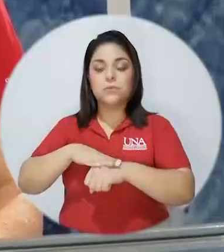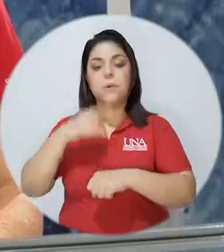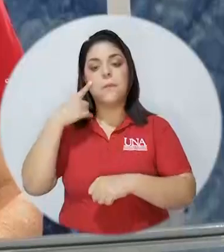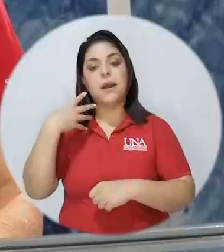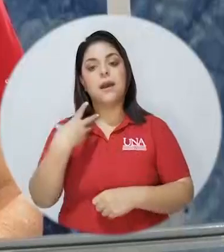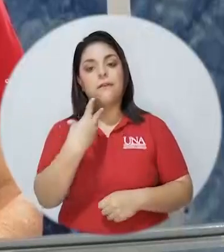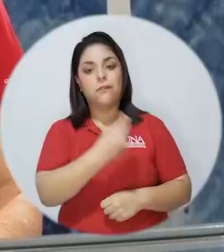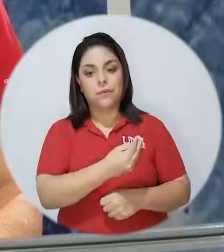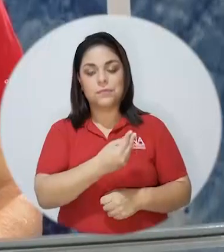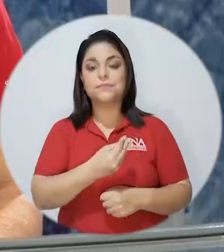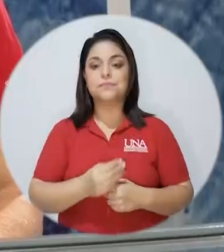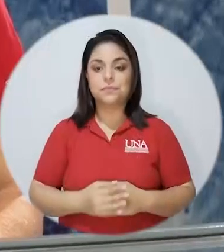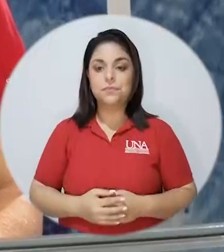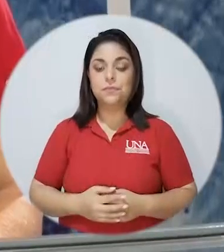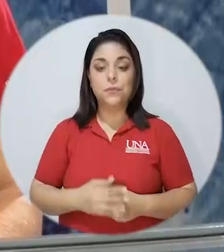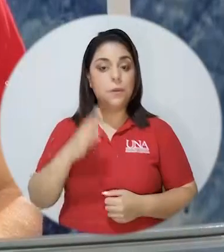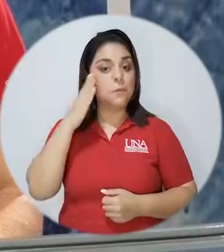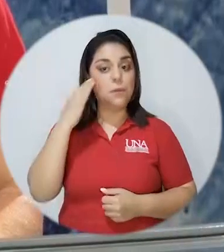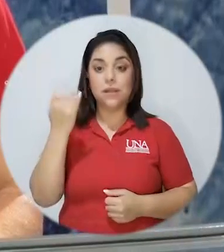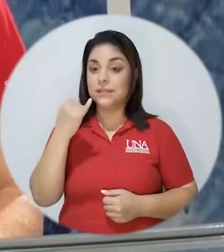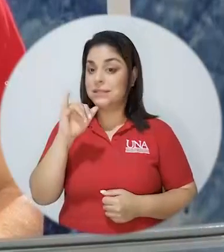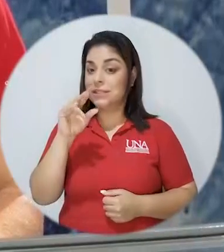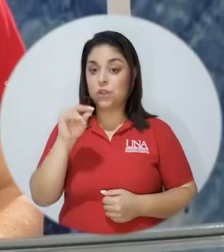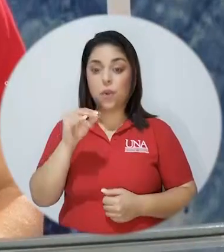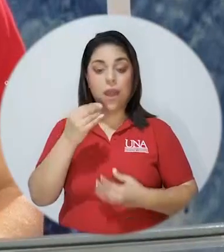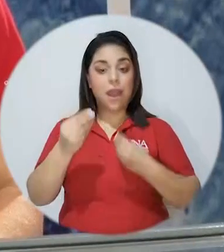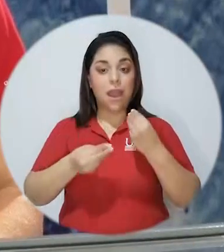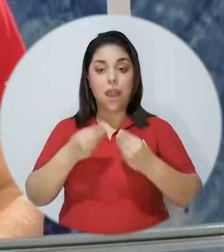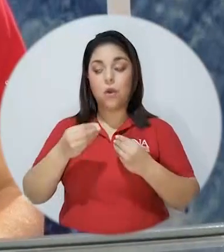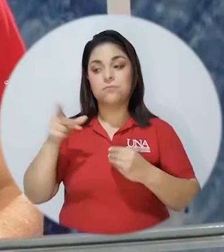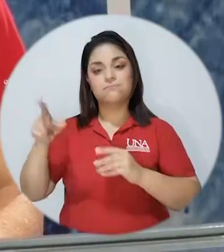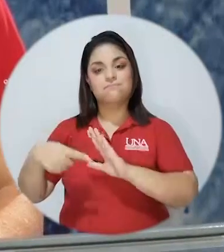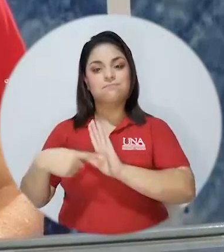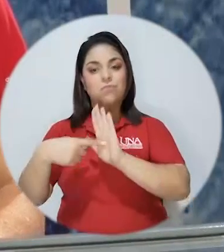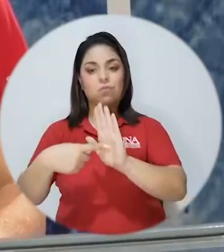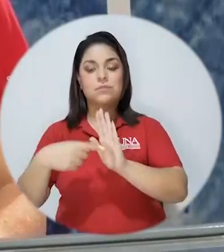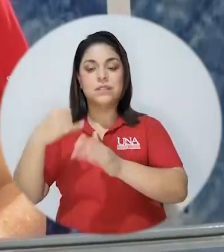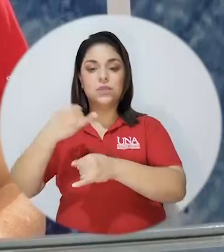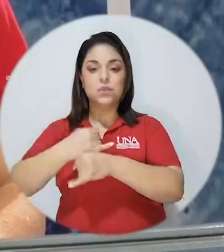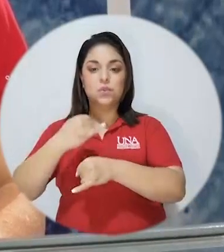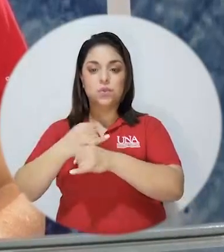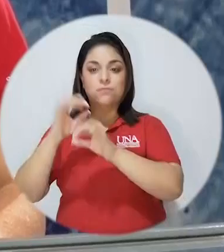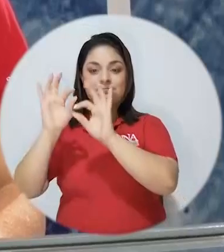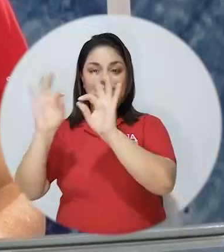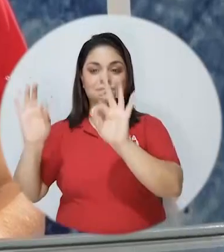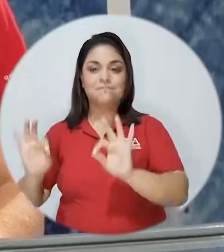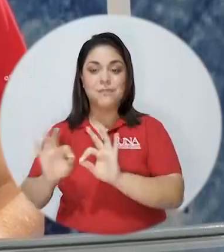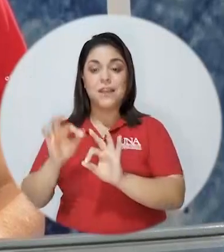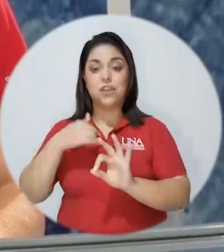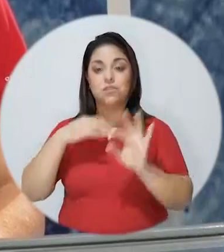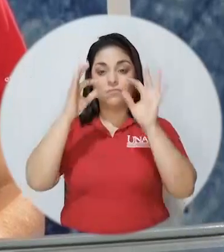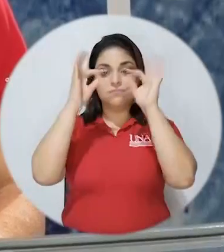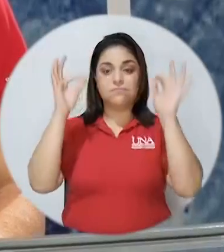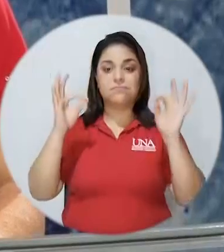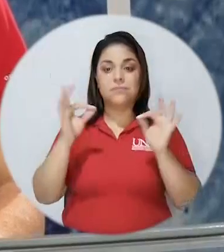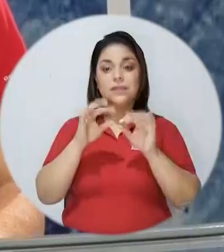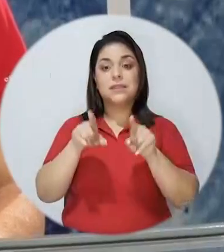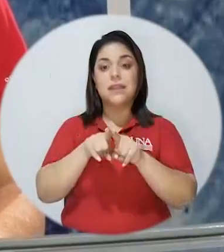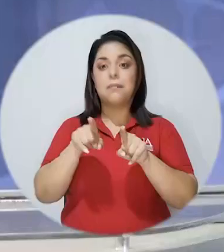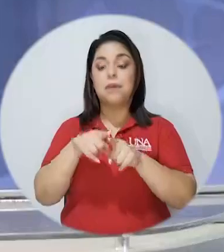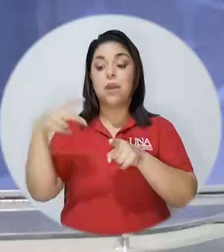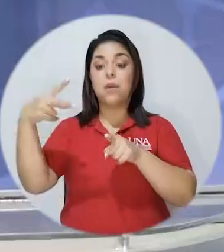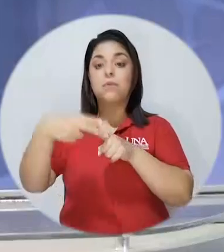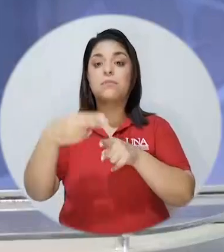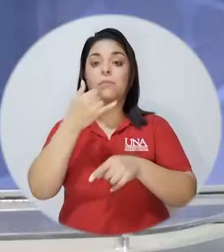ese momento. Exactamente. Sí, porque si no lo que hago es exponer a la institución, exponerme yo. Claro. Y yo creo que nadie quiere quedarse sin trabajo en estos